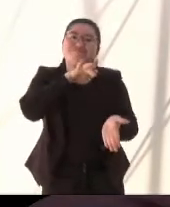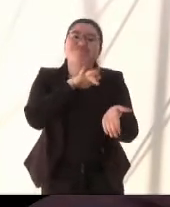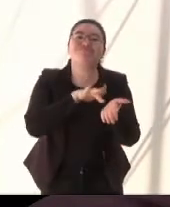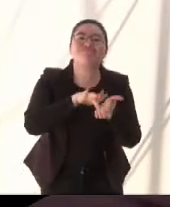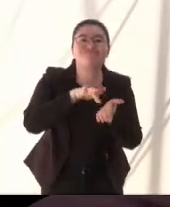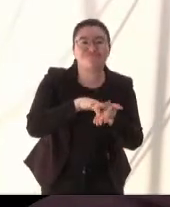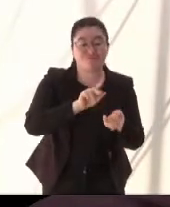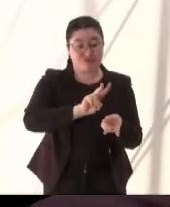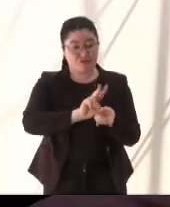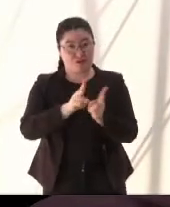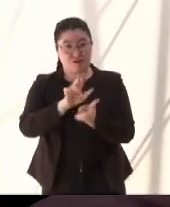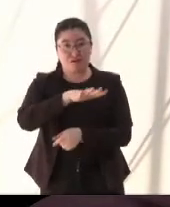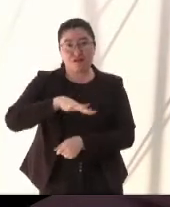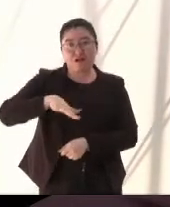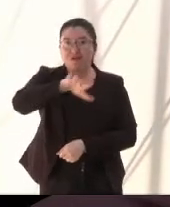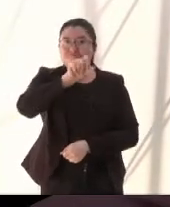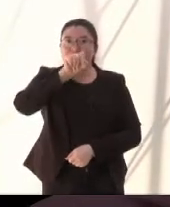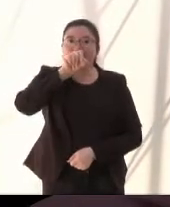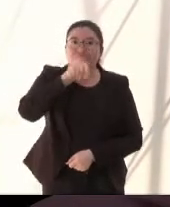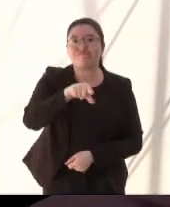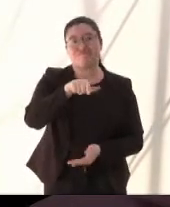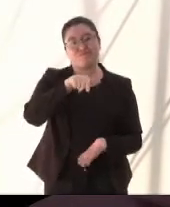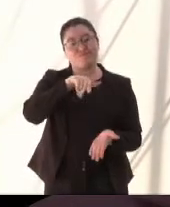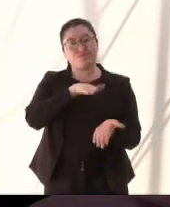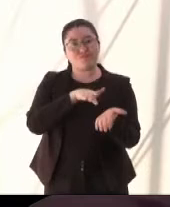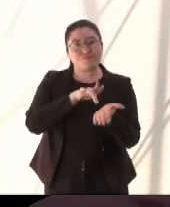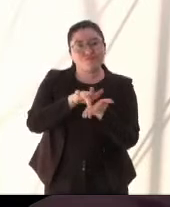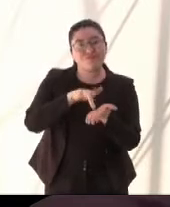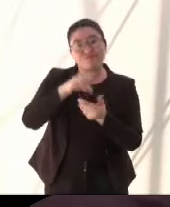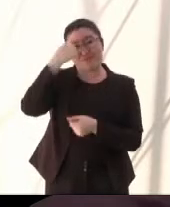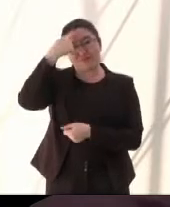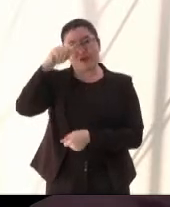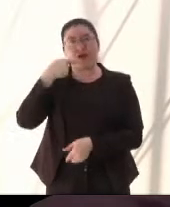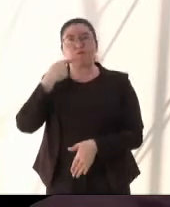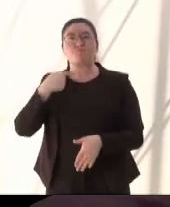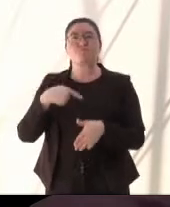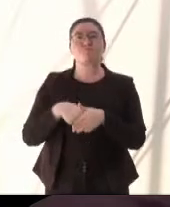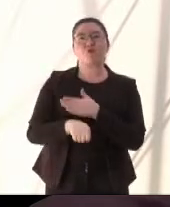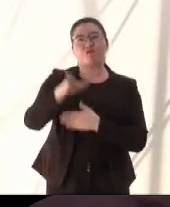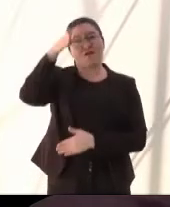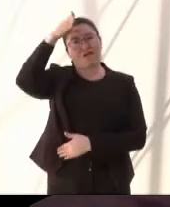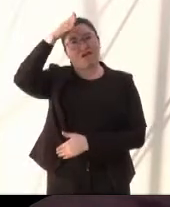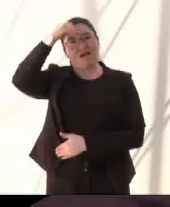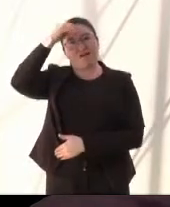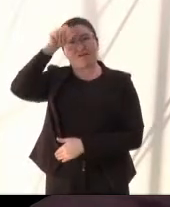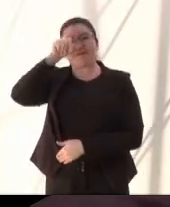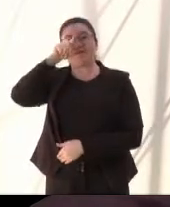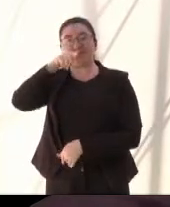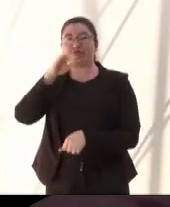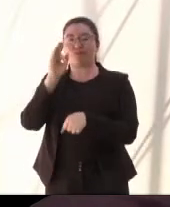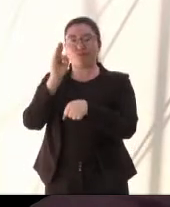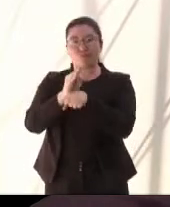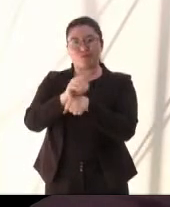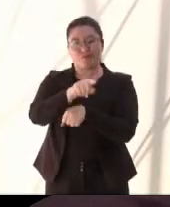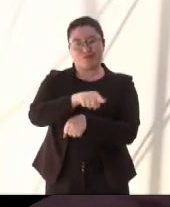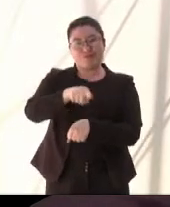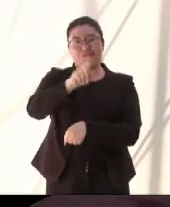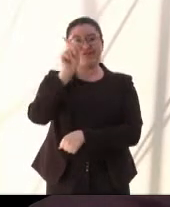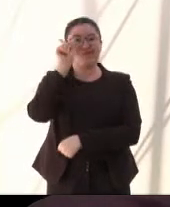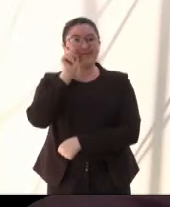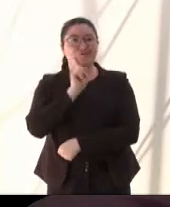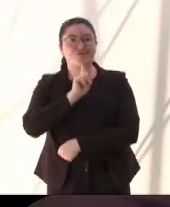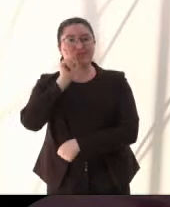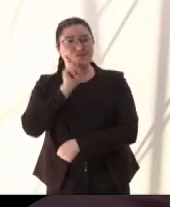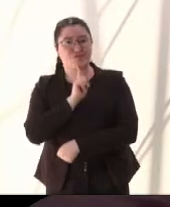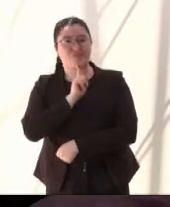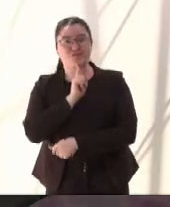en la comunidad, una cultura de denuncia y de protección a las mujeres en nuestros barrios y en